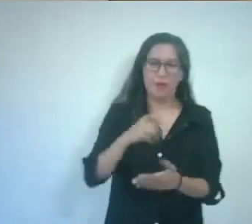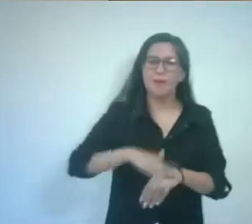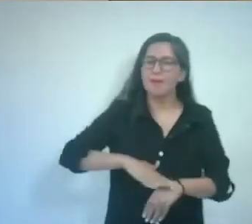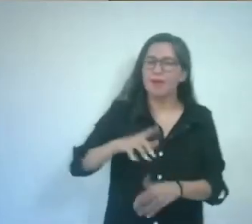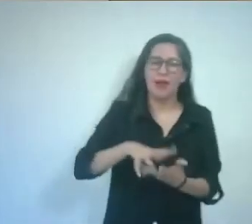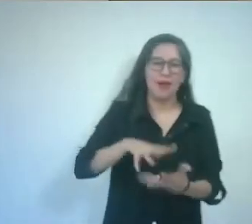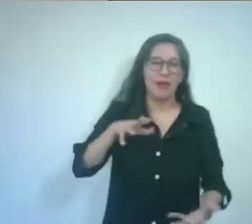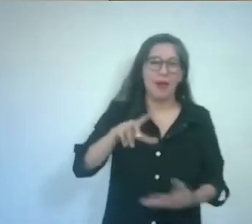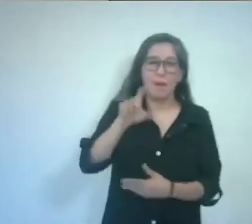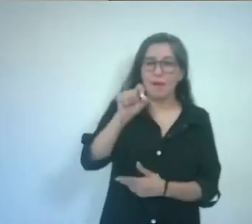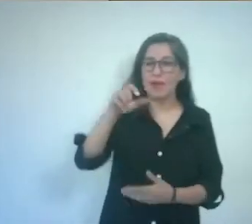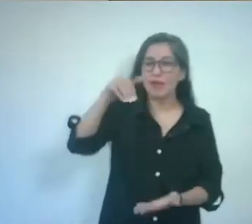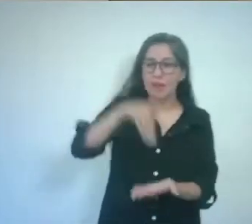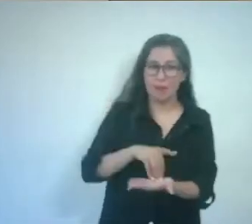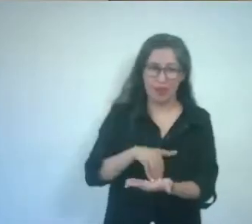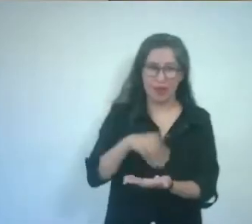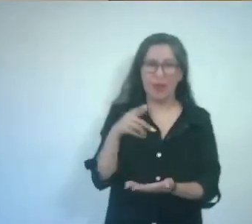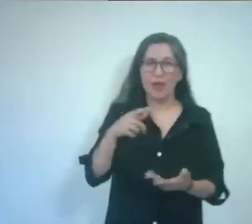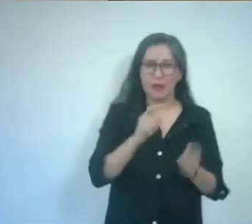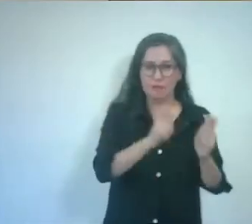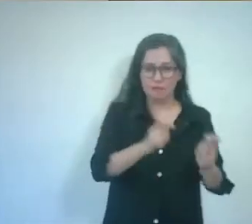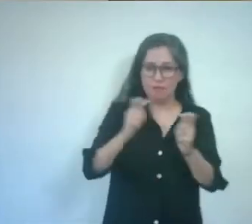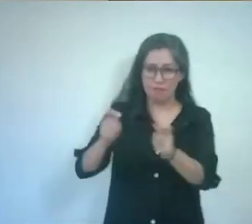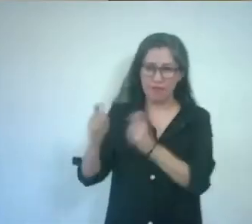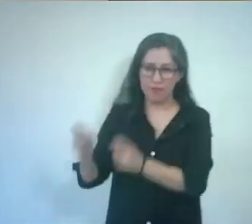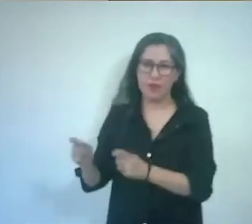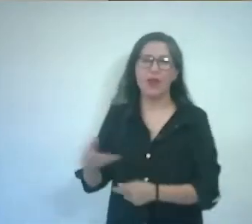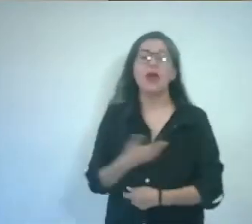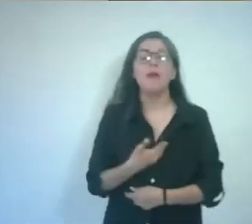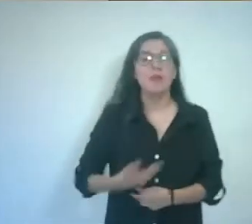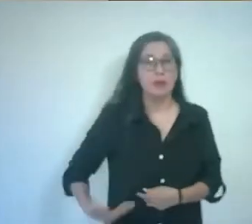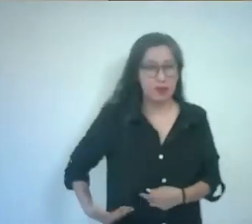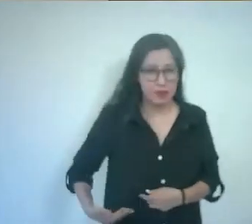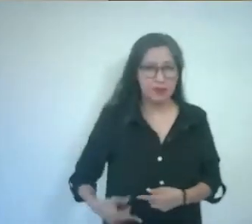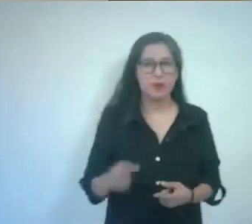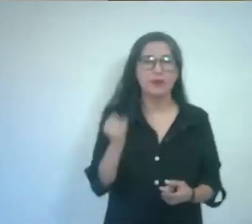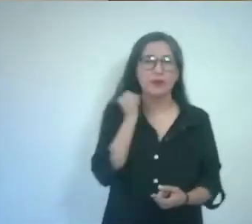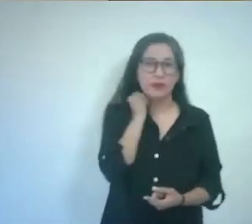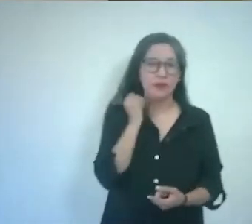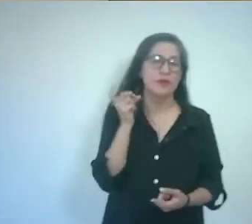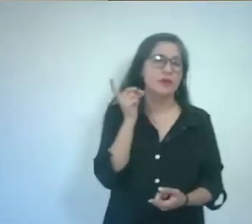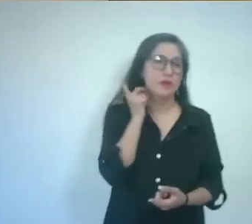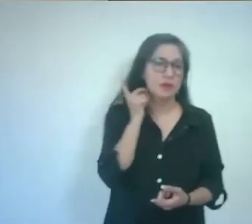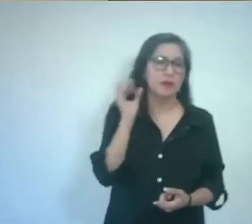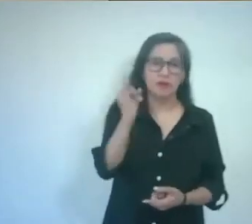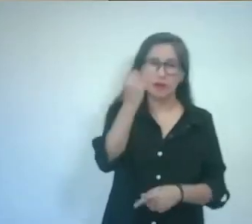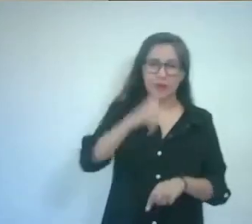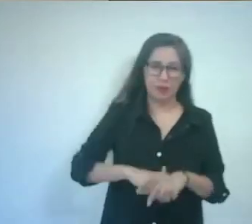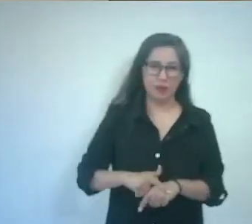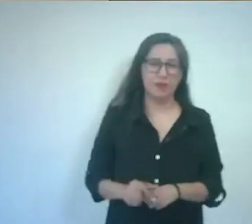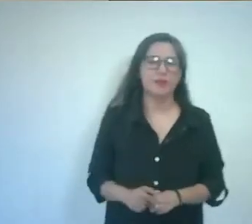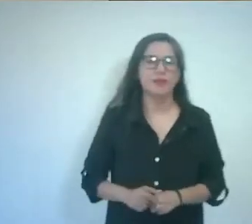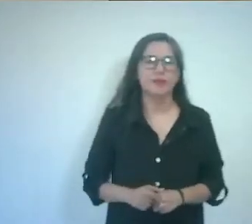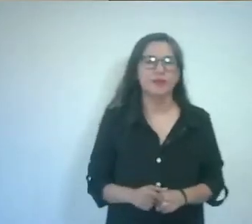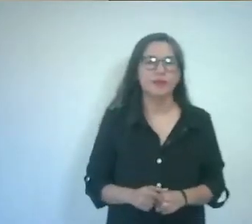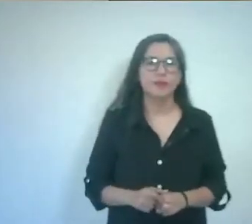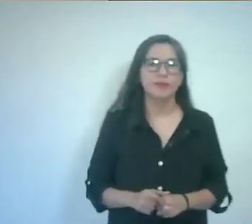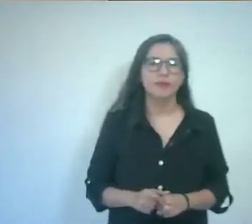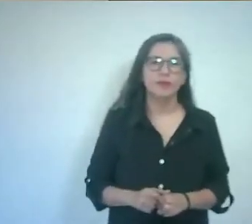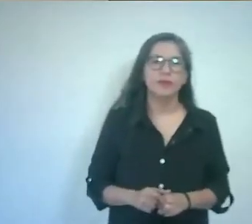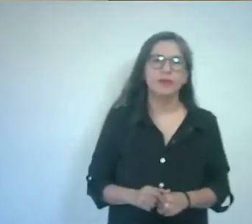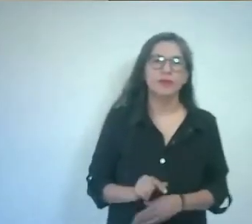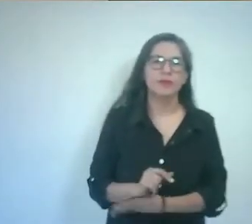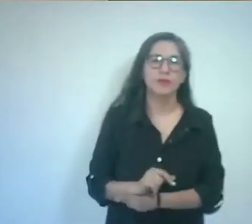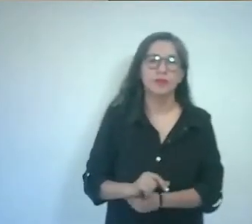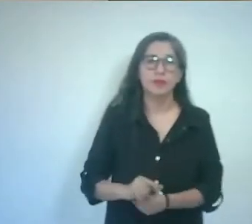más de 20.000 cargos, entre ellos la presidencia, las senadurías, las diputaciones federales. Para el